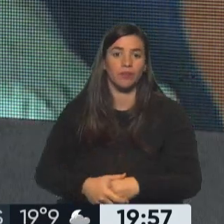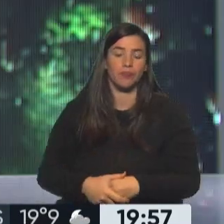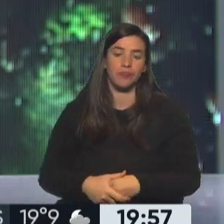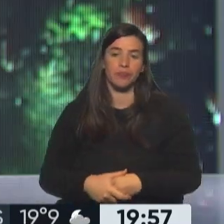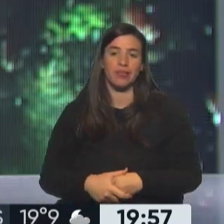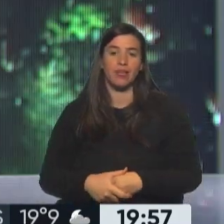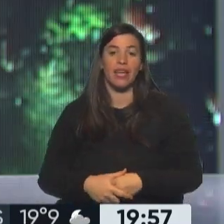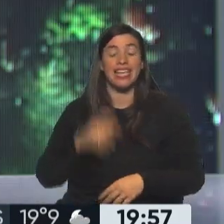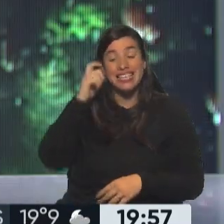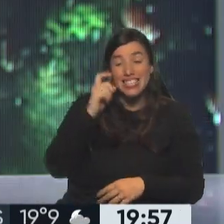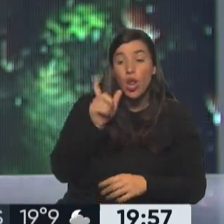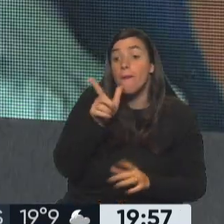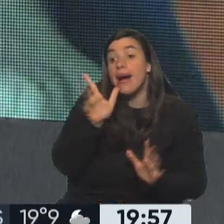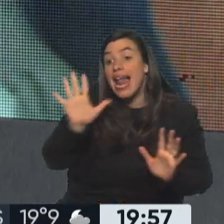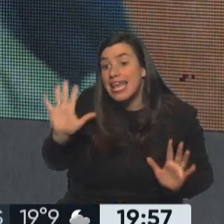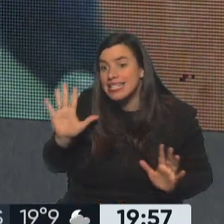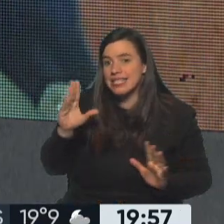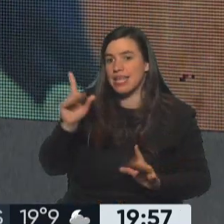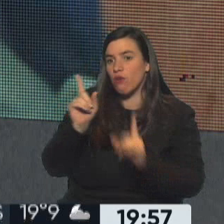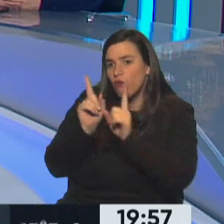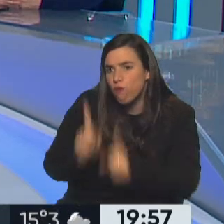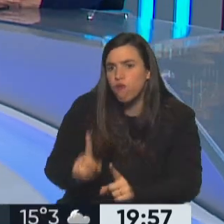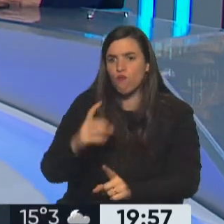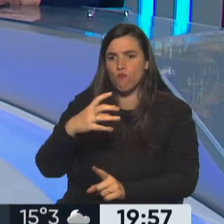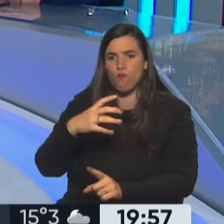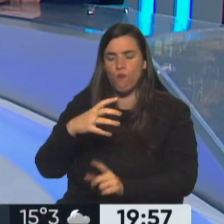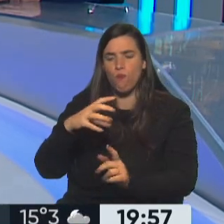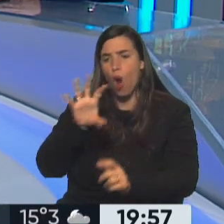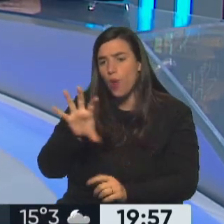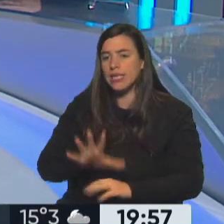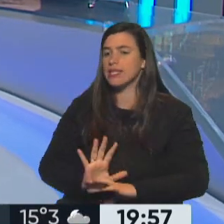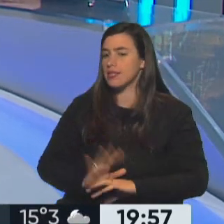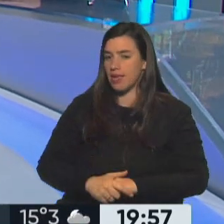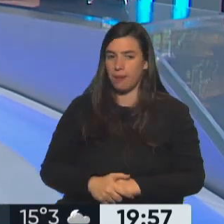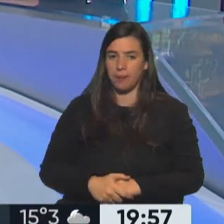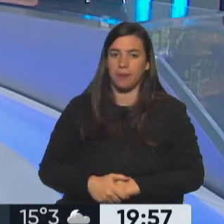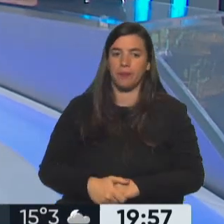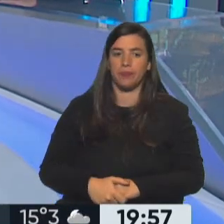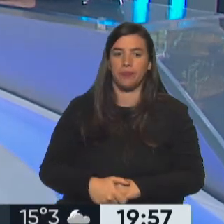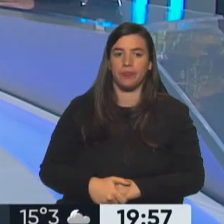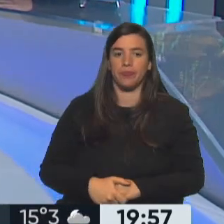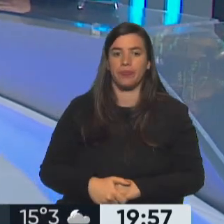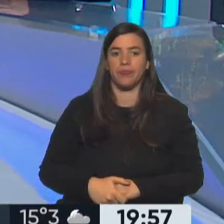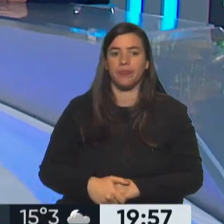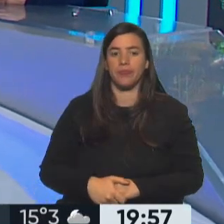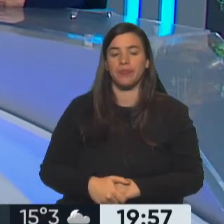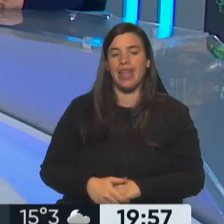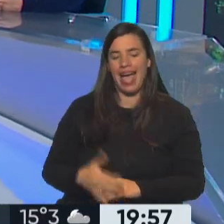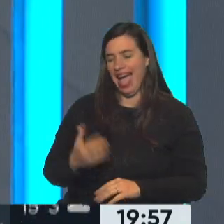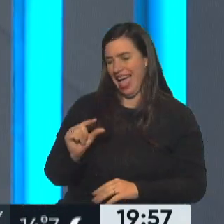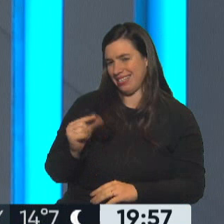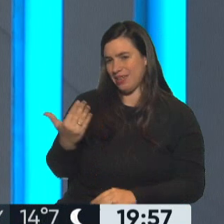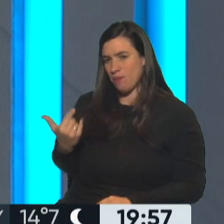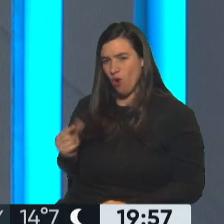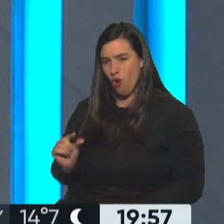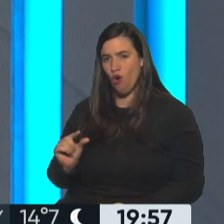Aparentemente Kicillof se queda en provincia. Por ahora se queda en provincia. Busca la reelección. Desde el entorno de él siguen diciendo hasta hace media hora que